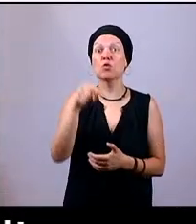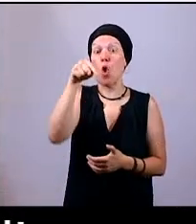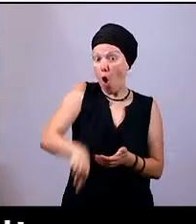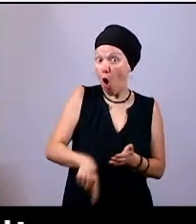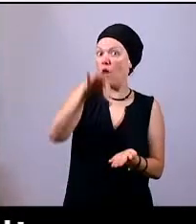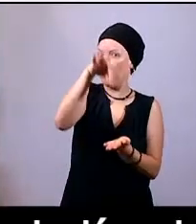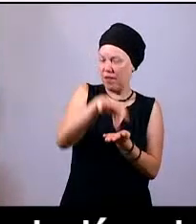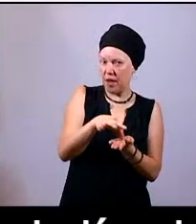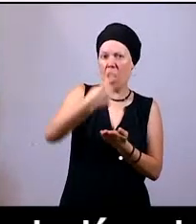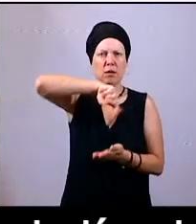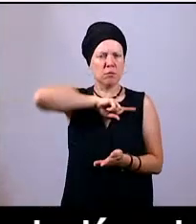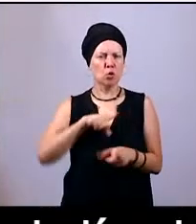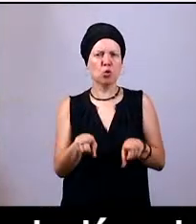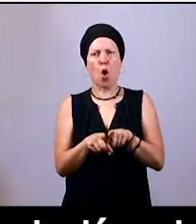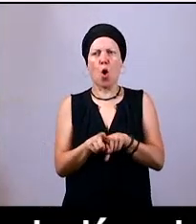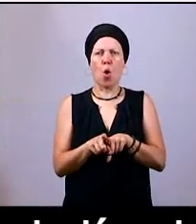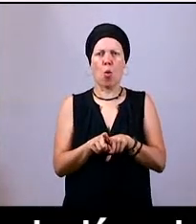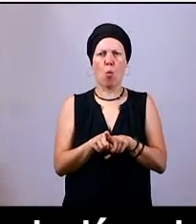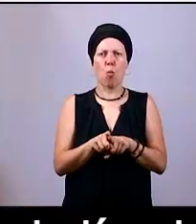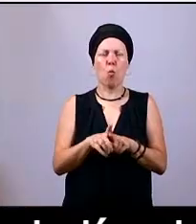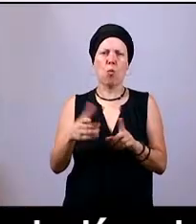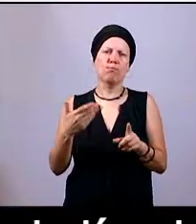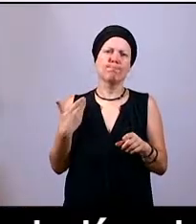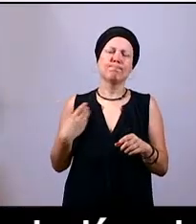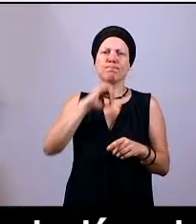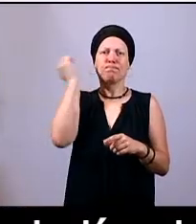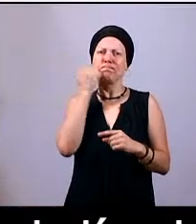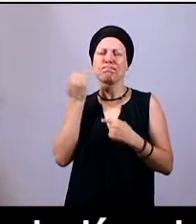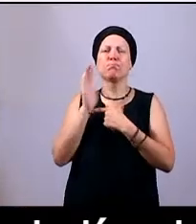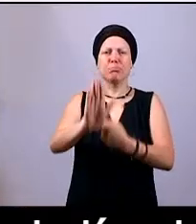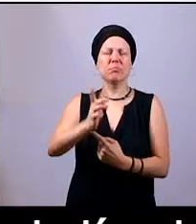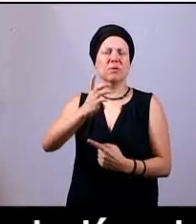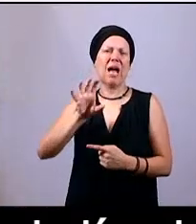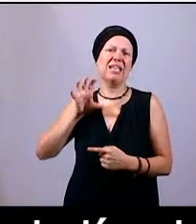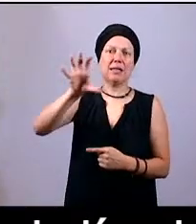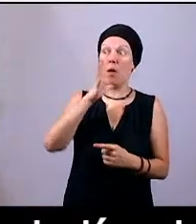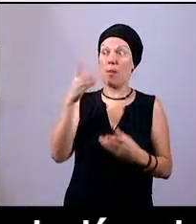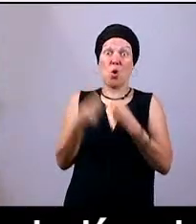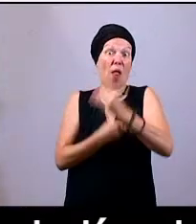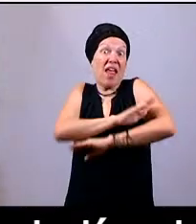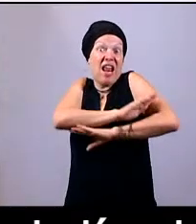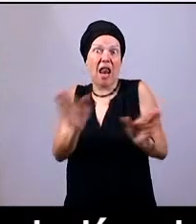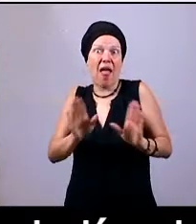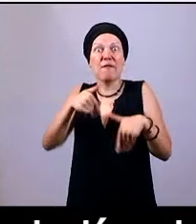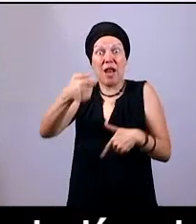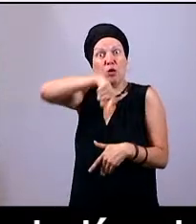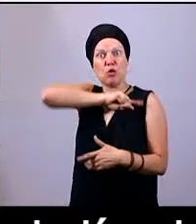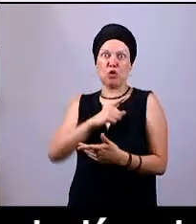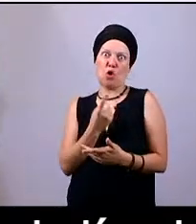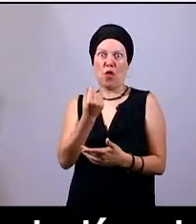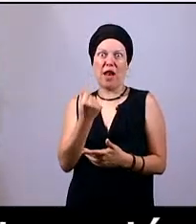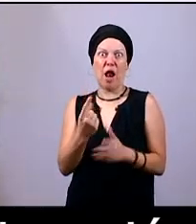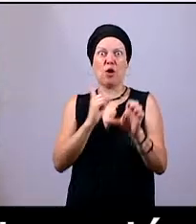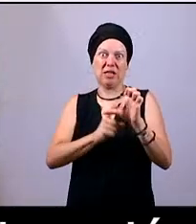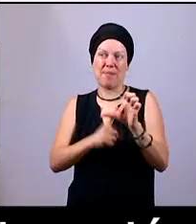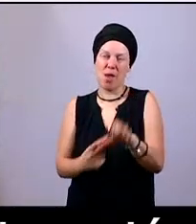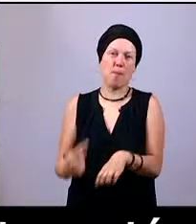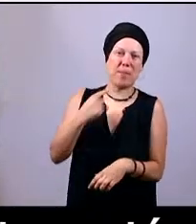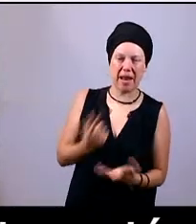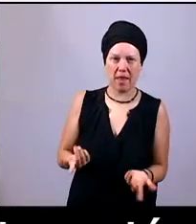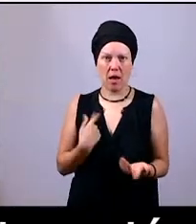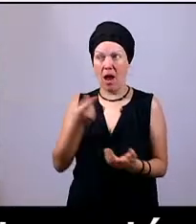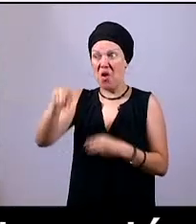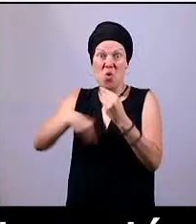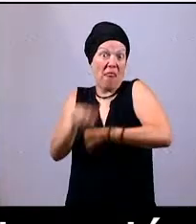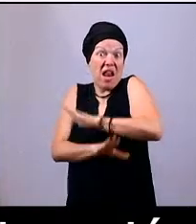hoy vamos a plantear un requerimiento al Estado, porque su inacción cuesta dinero extremeño. Su inacción, el hecho